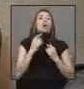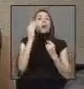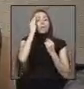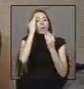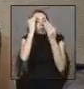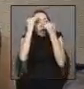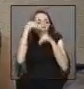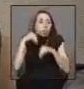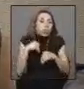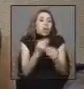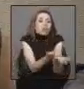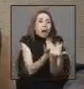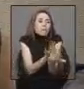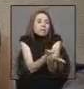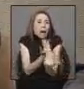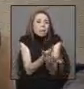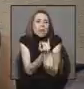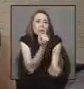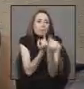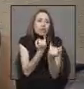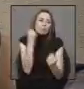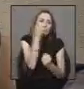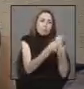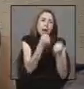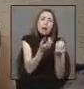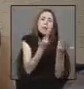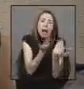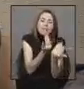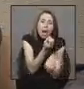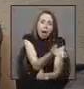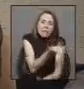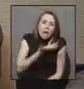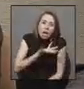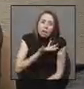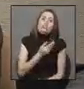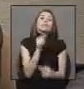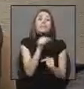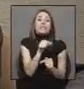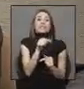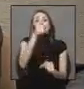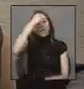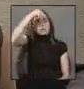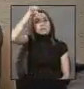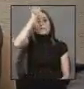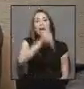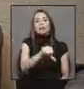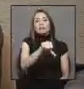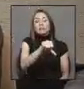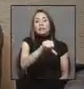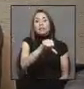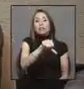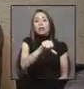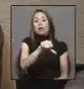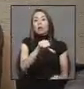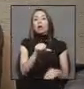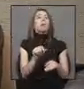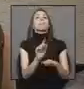información, forzar una confesión o incluso ha sido utilizada como medio de castigo para